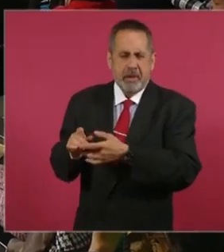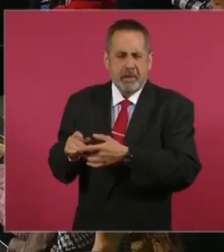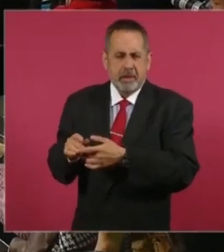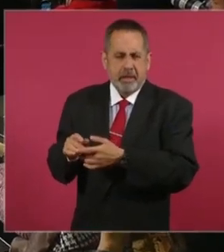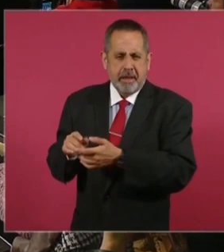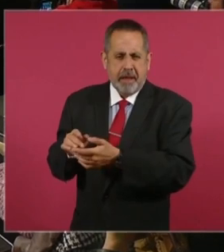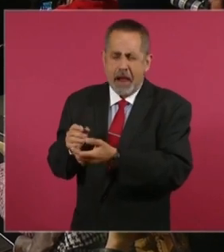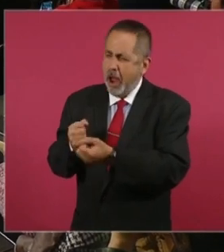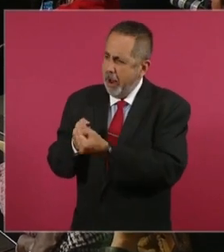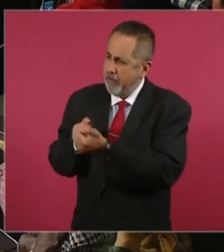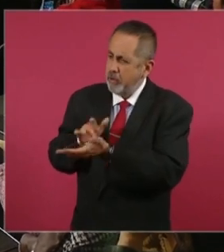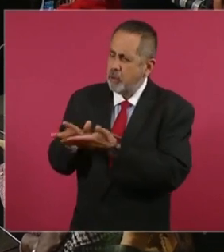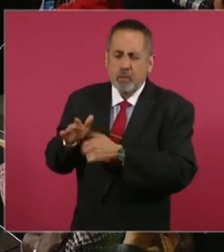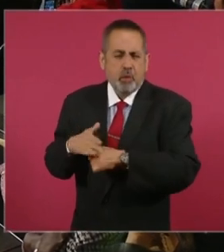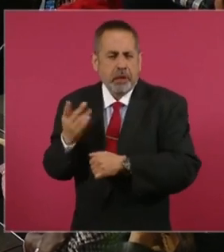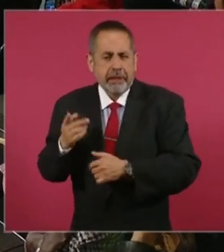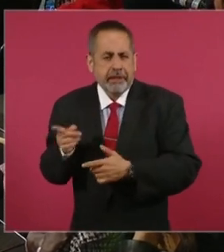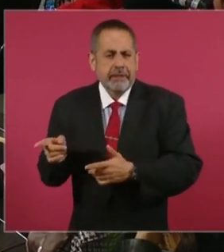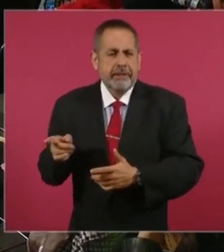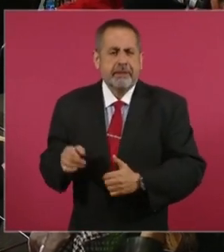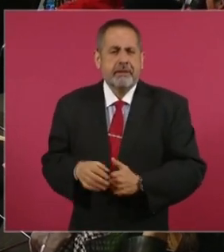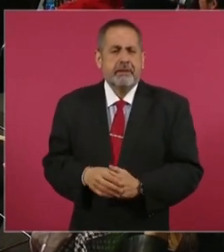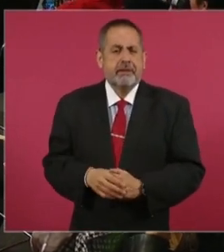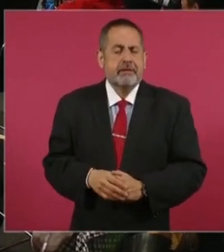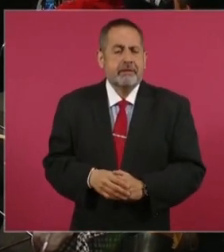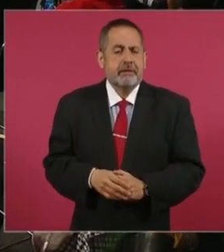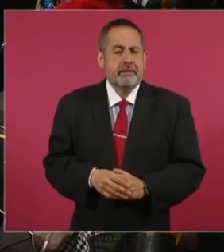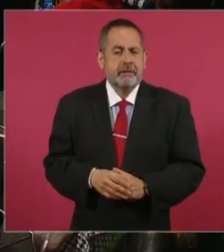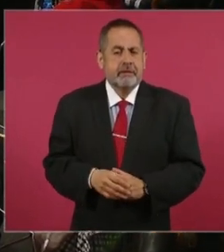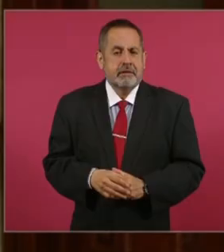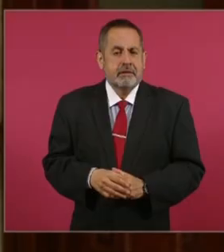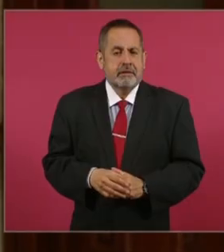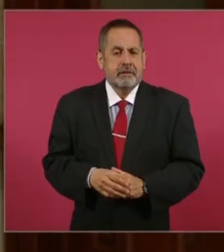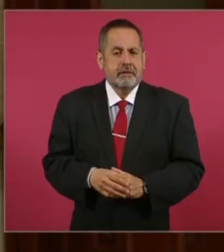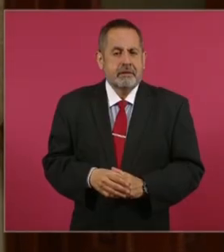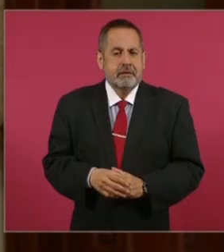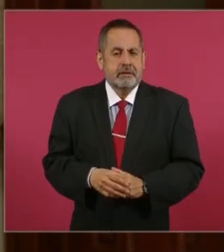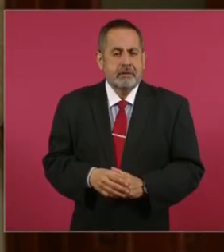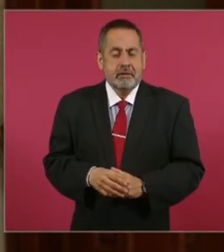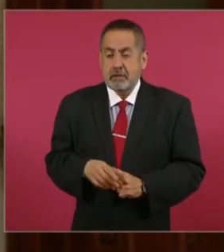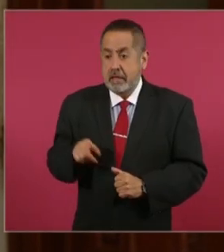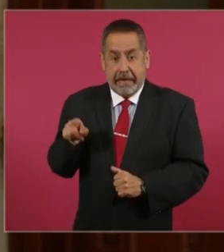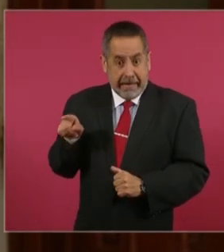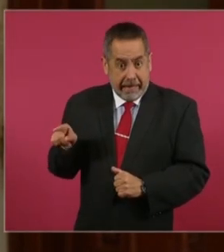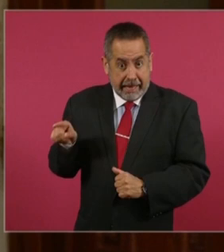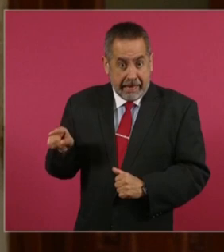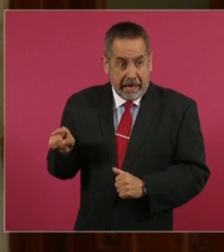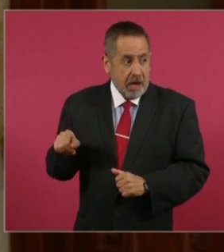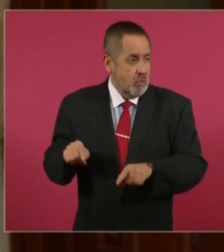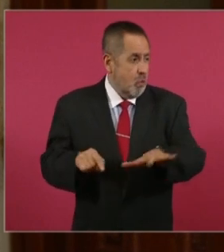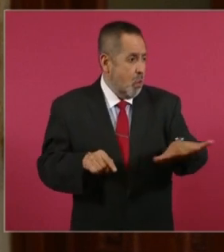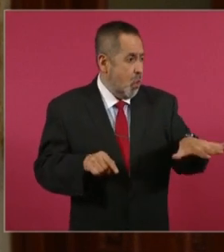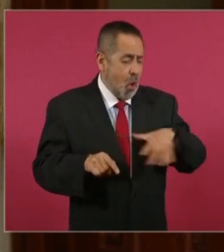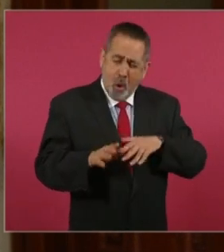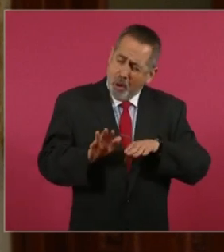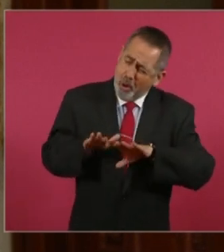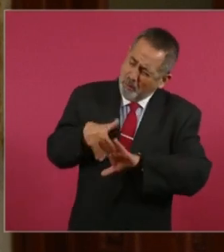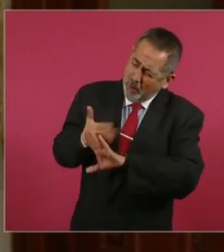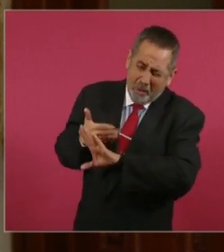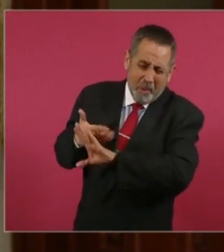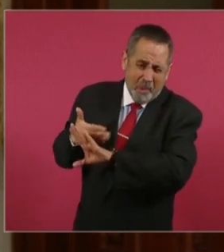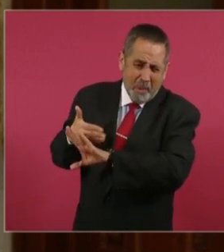recibes muchos ataques.